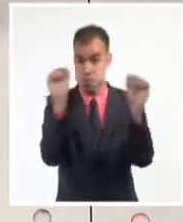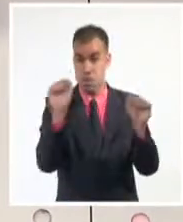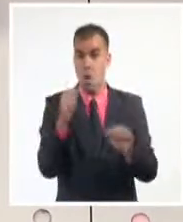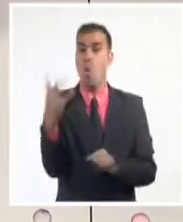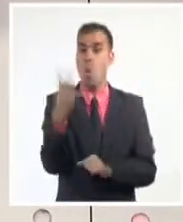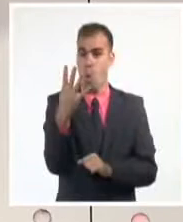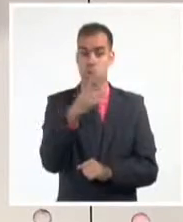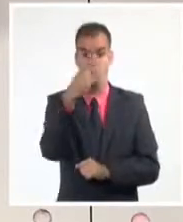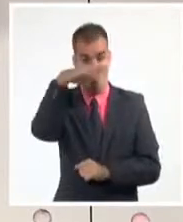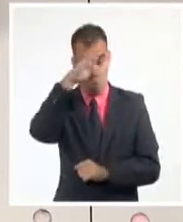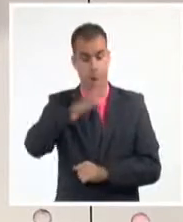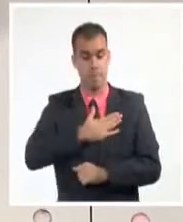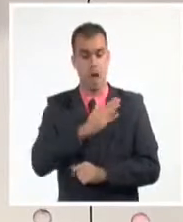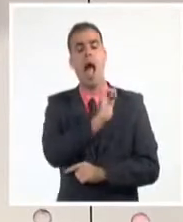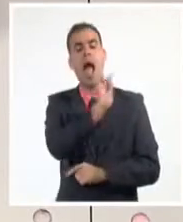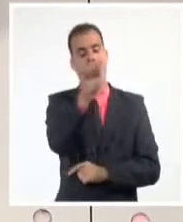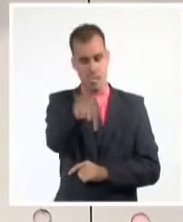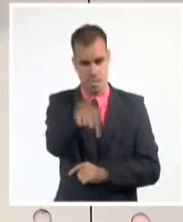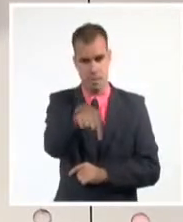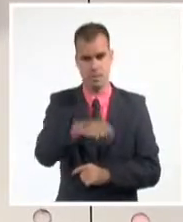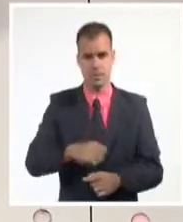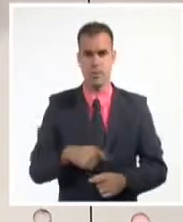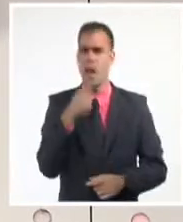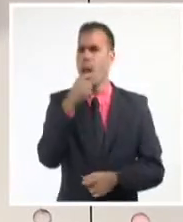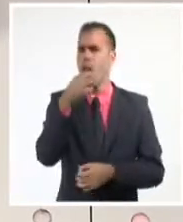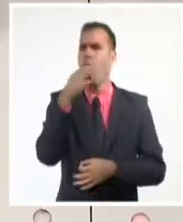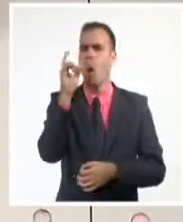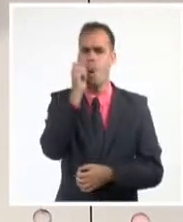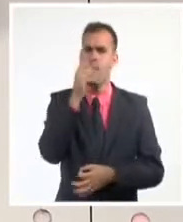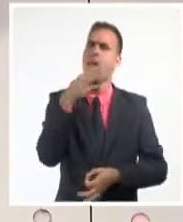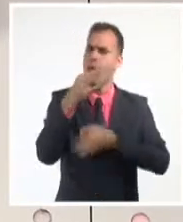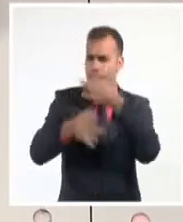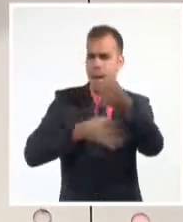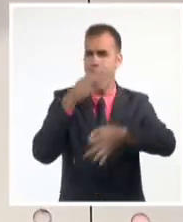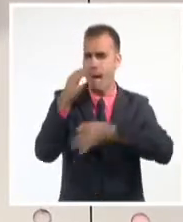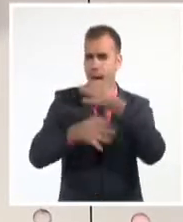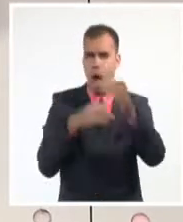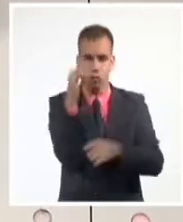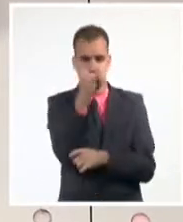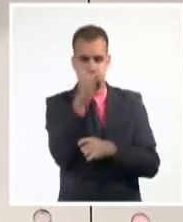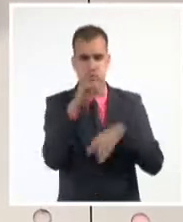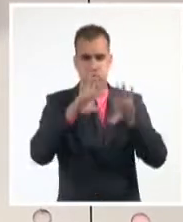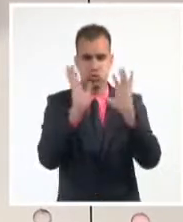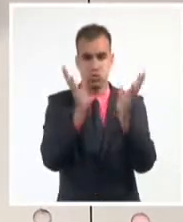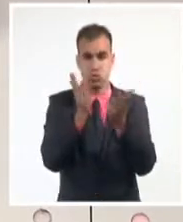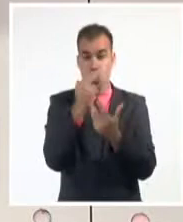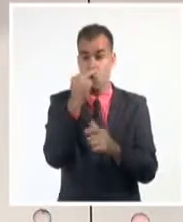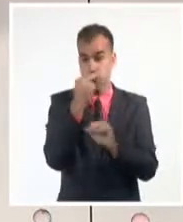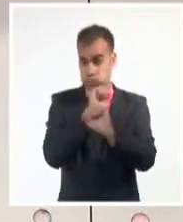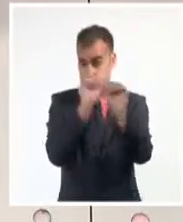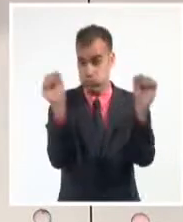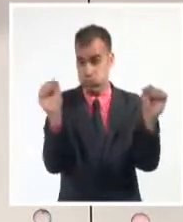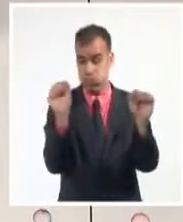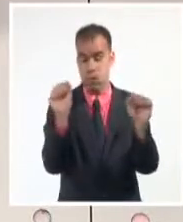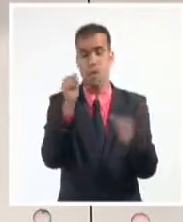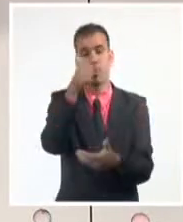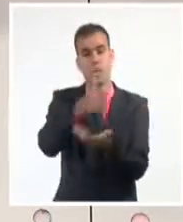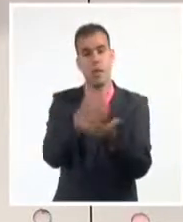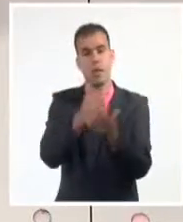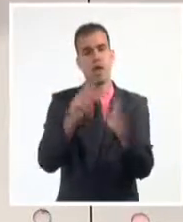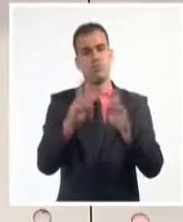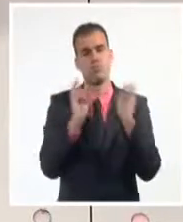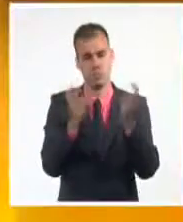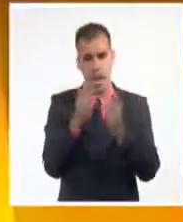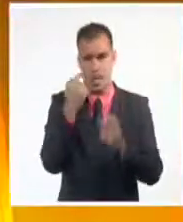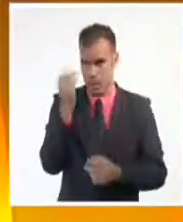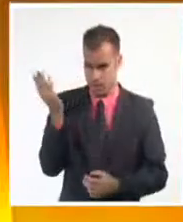inmediato establecemos contacto con el colega Guillermo Rodríguez, quien estuvo cubriendo la jornada matutina de este deporte desde el Coliseo Miguel Calero. Adelante, Guille.